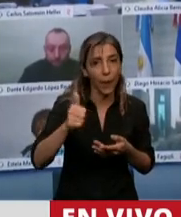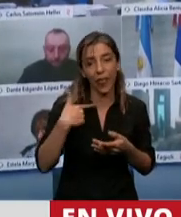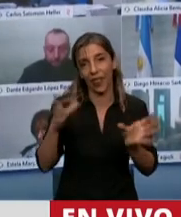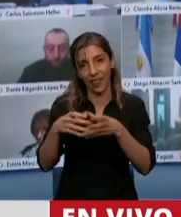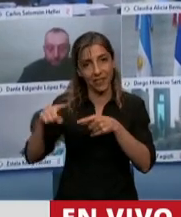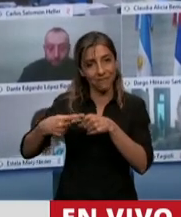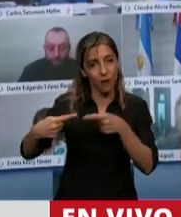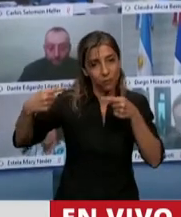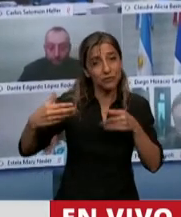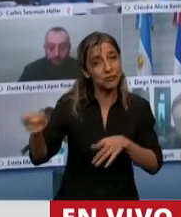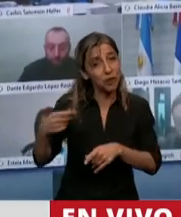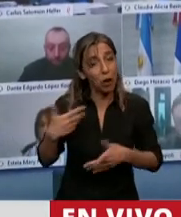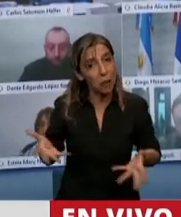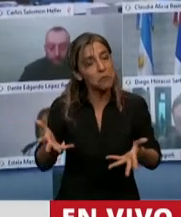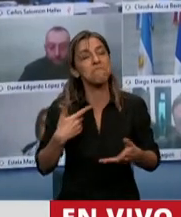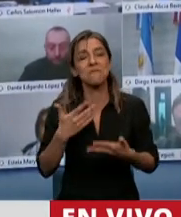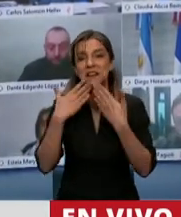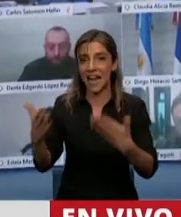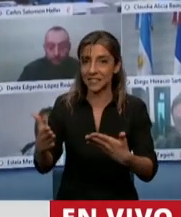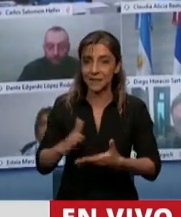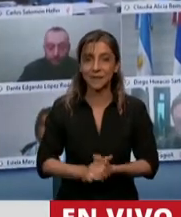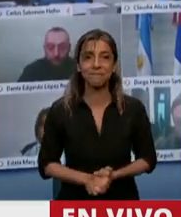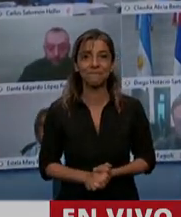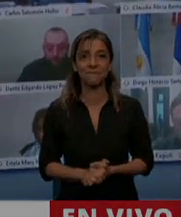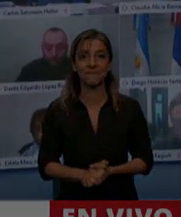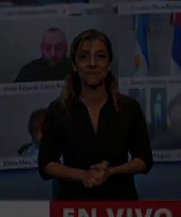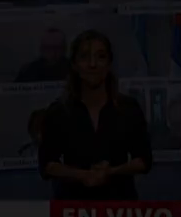que fue una de las impulsoras de la iniciativa. Muchísimas gracias, presidente. Gracias, diputado.